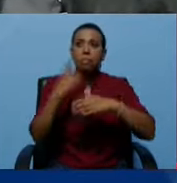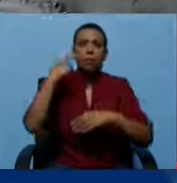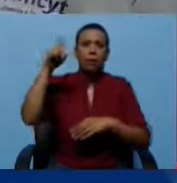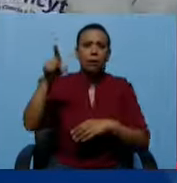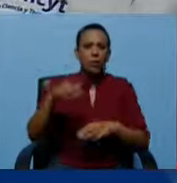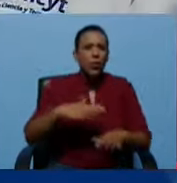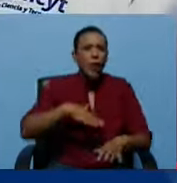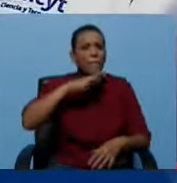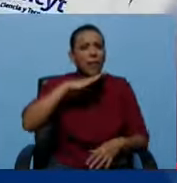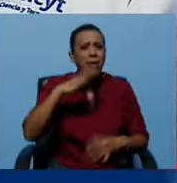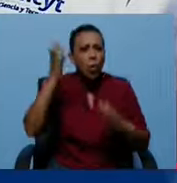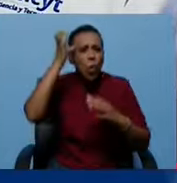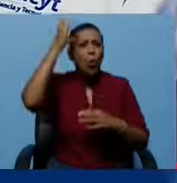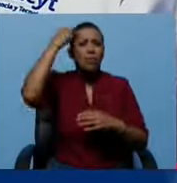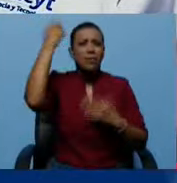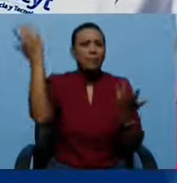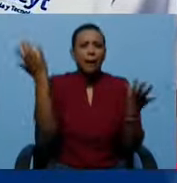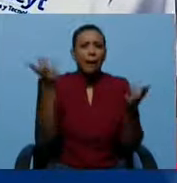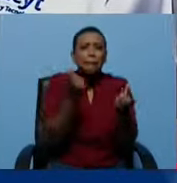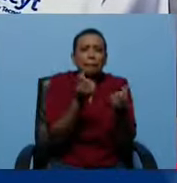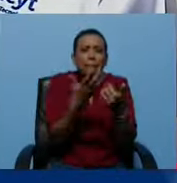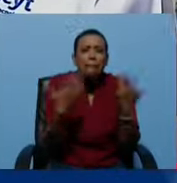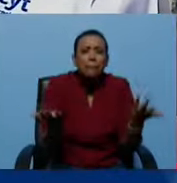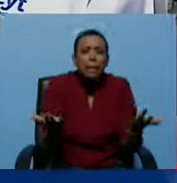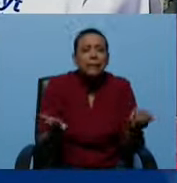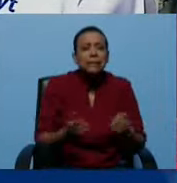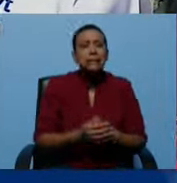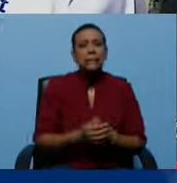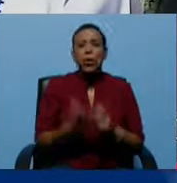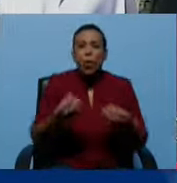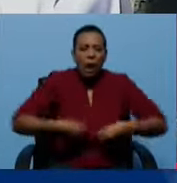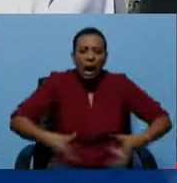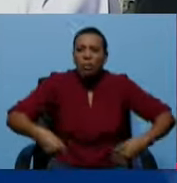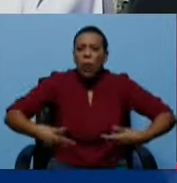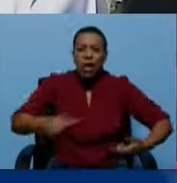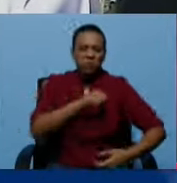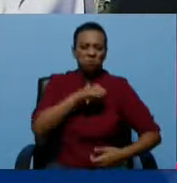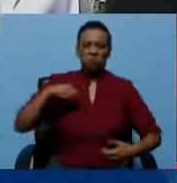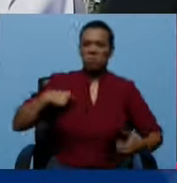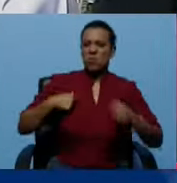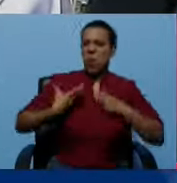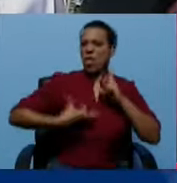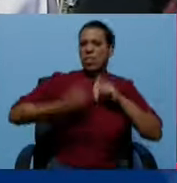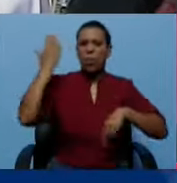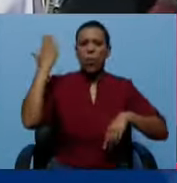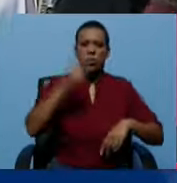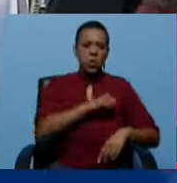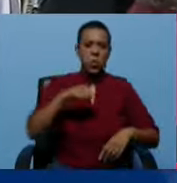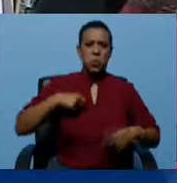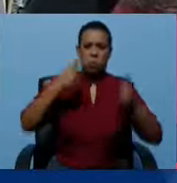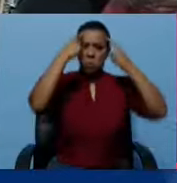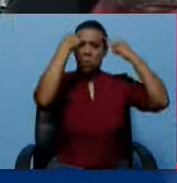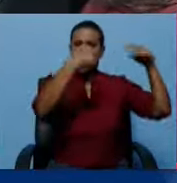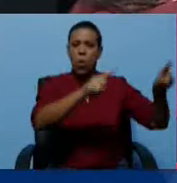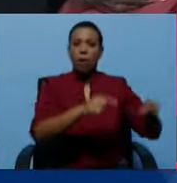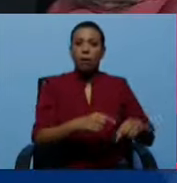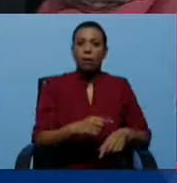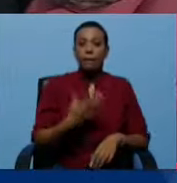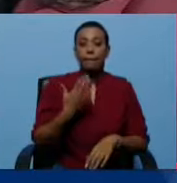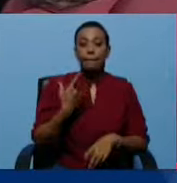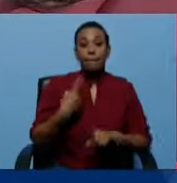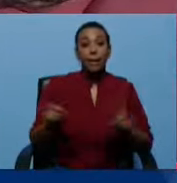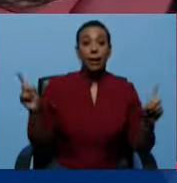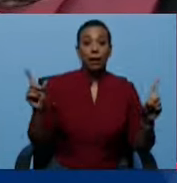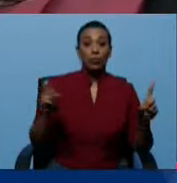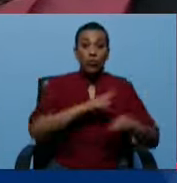esa capacidad de conocimiento y todo ese dinero lo gastan pensando que se pueden ir y salvar ellos. Pero